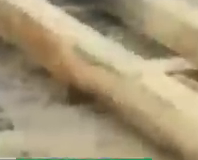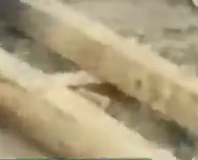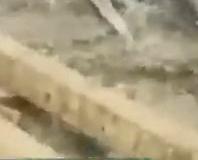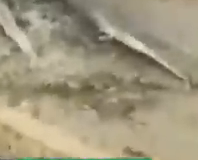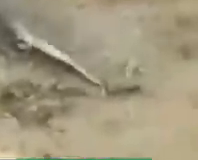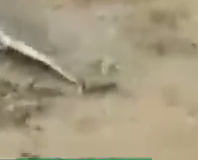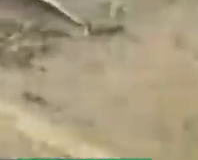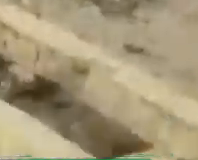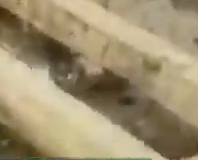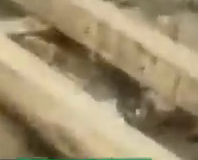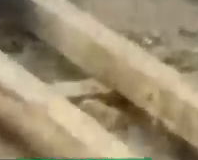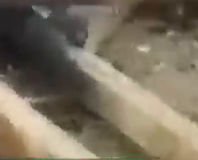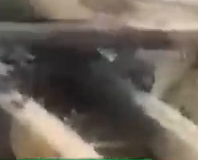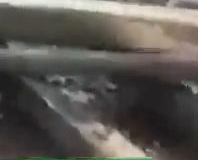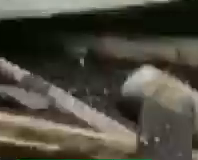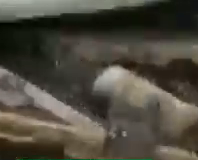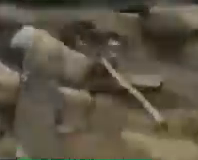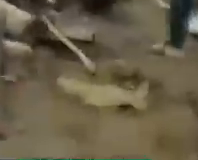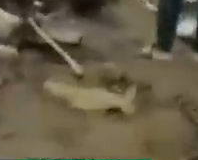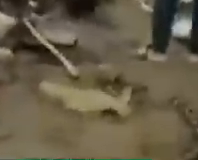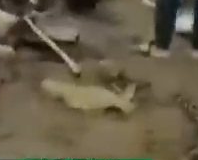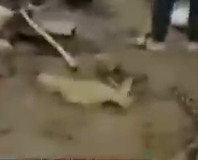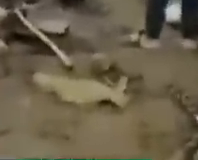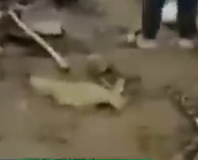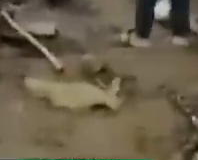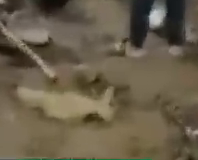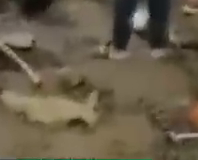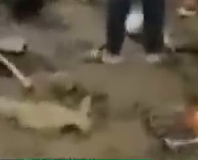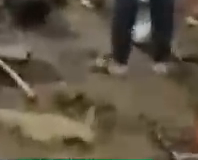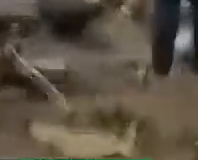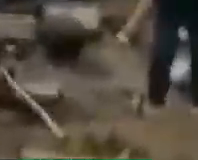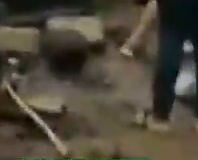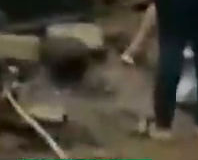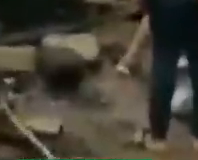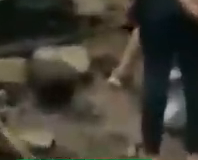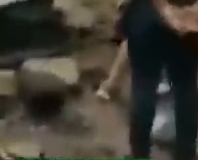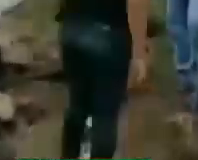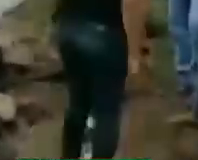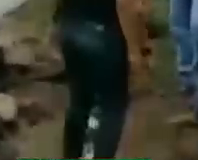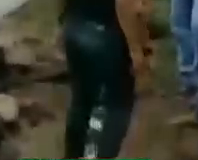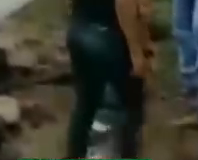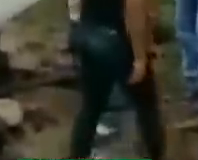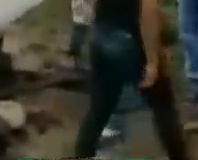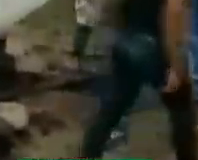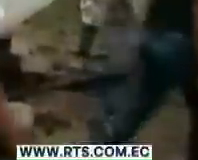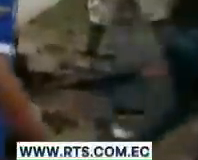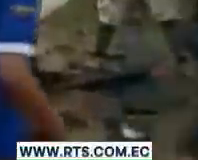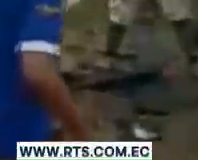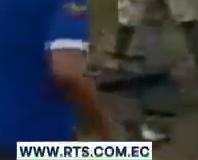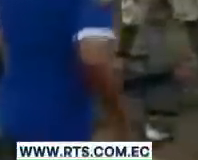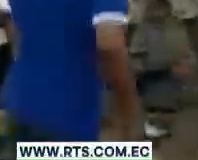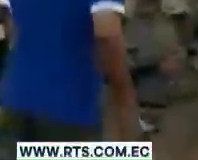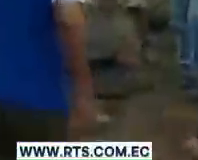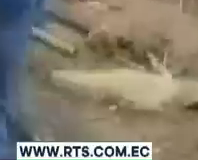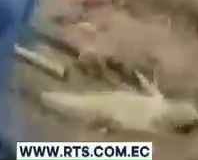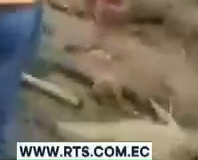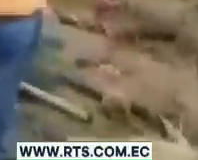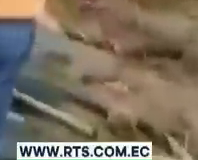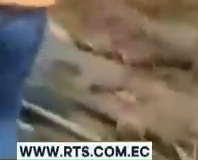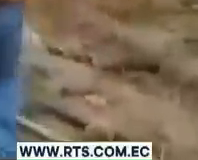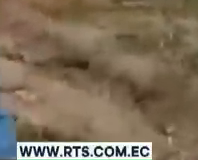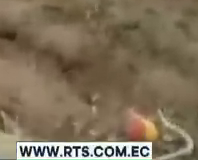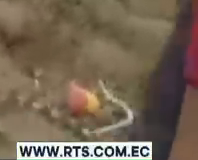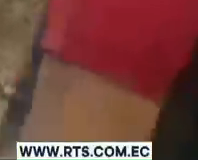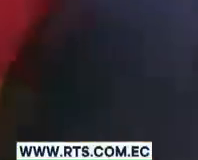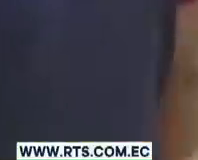construcción de madera. El siniestro se produjo a las 22 horas 30 del sábado en el recinto Colombia Baja, perteneciente al